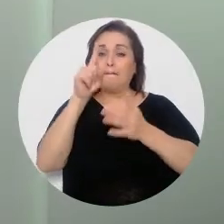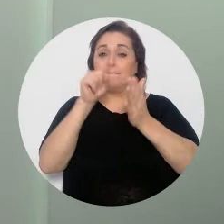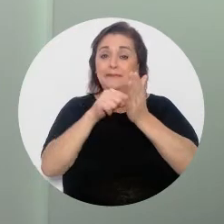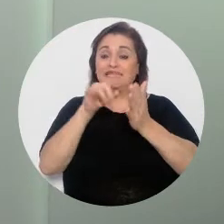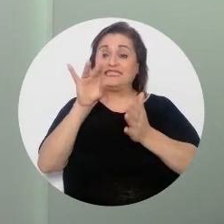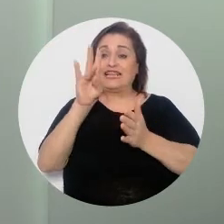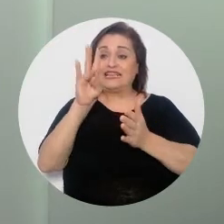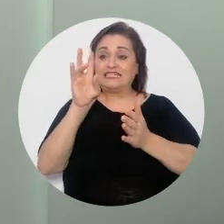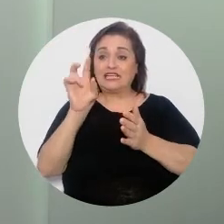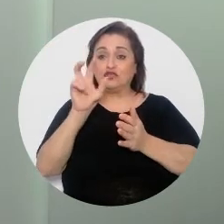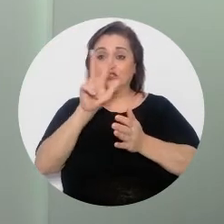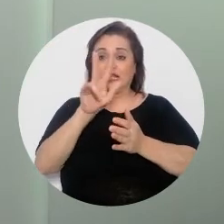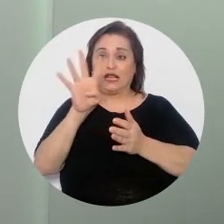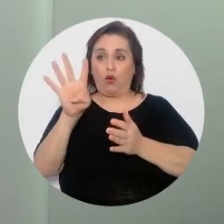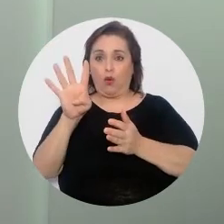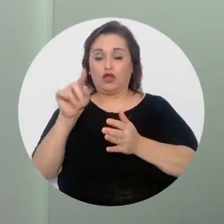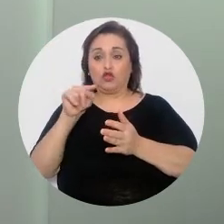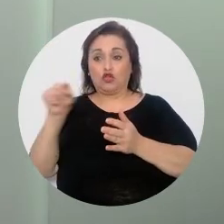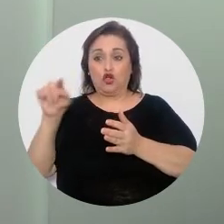resolución